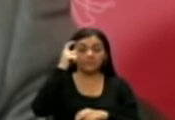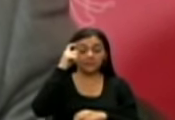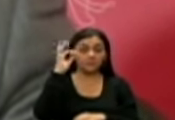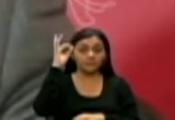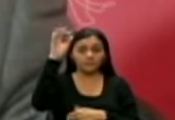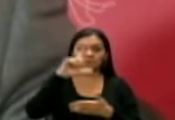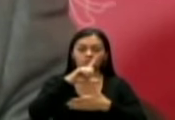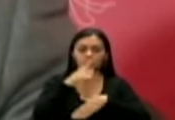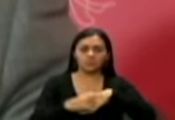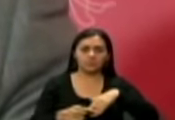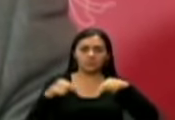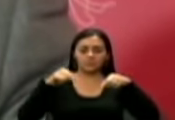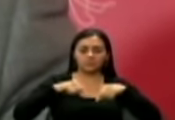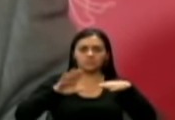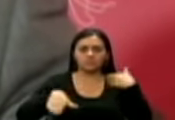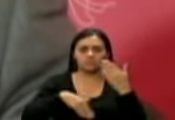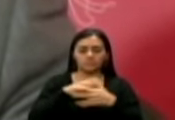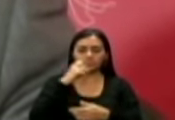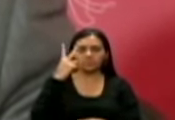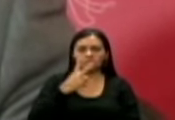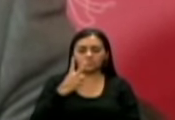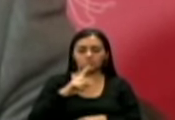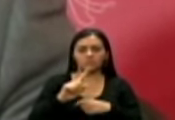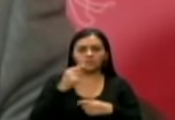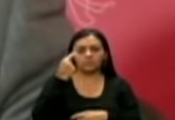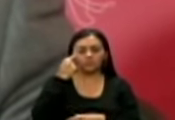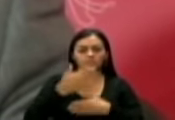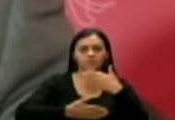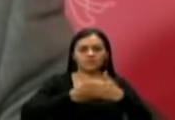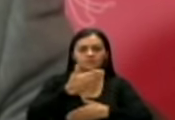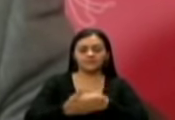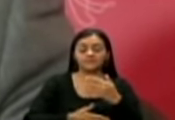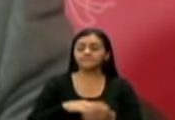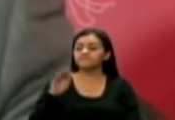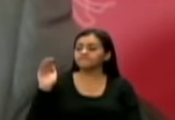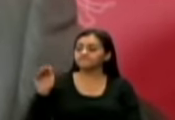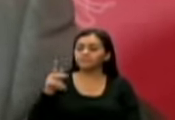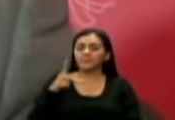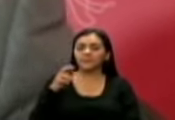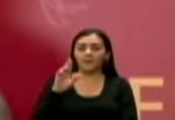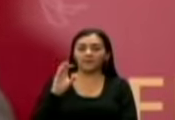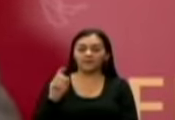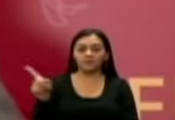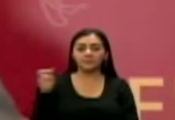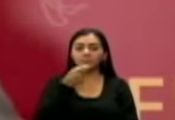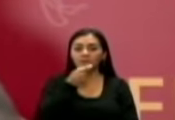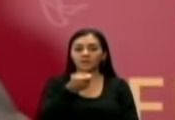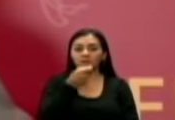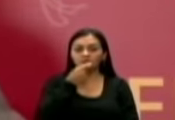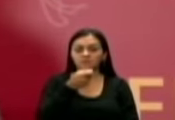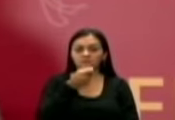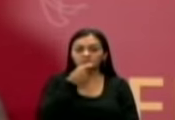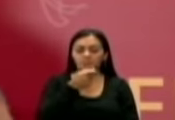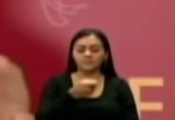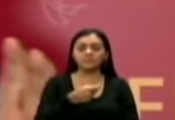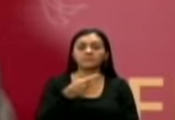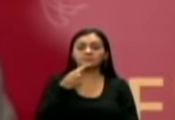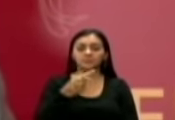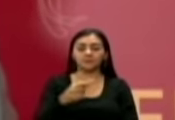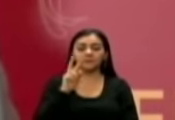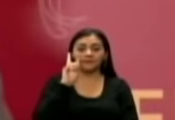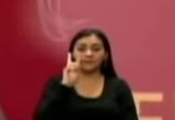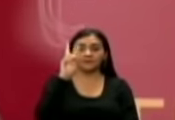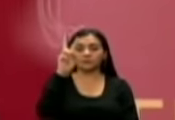futuro de América Latina en esa segunda década de gobiernos progresistas. Pedro, también la más cordial bienvenida, él es periodista y sin duda tiene una